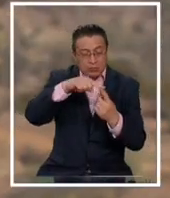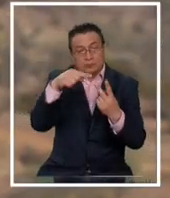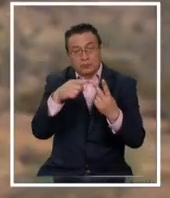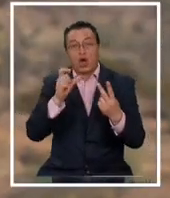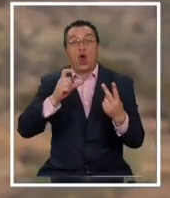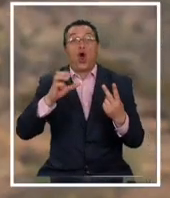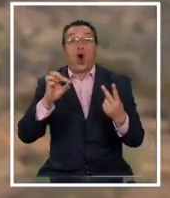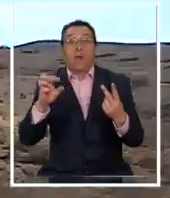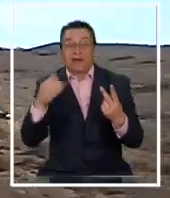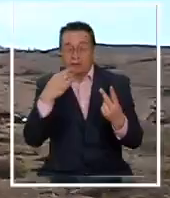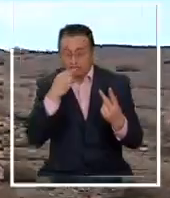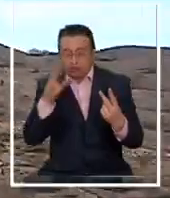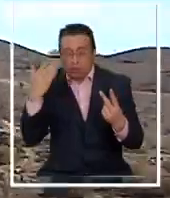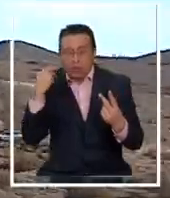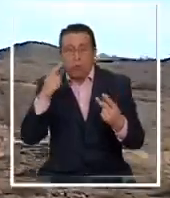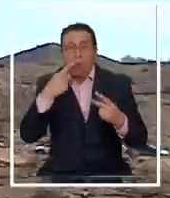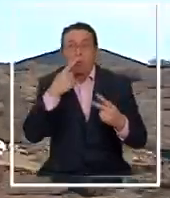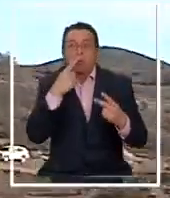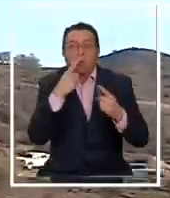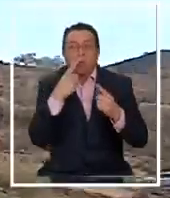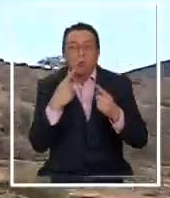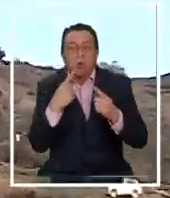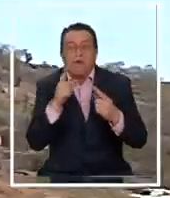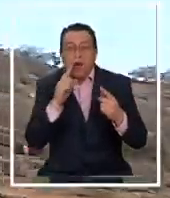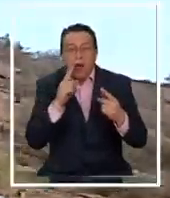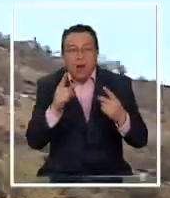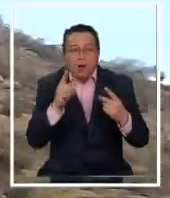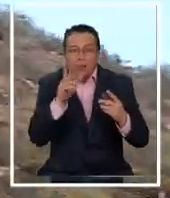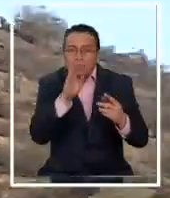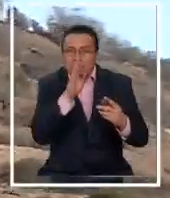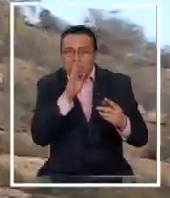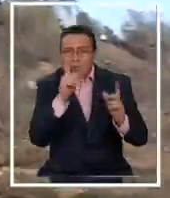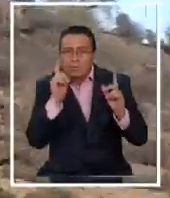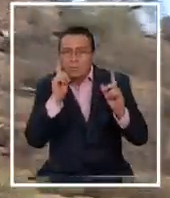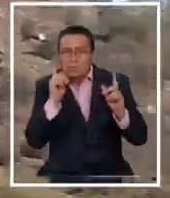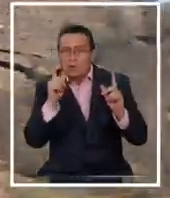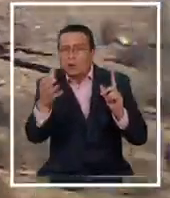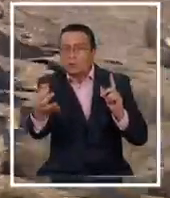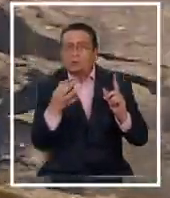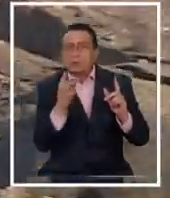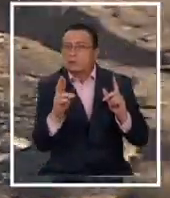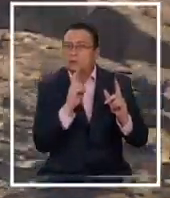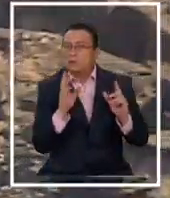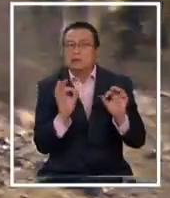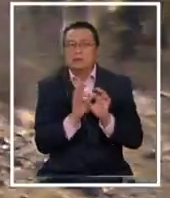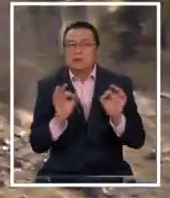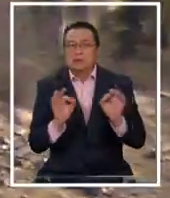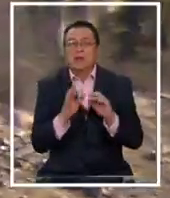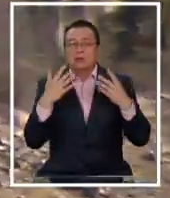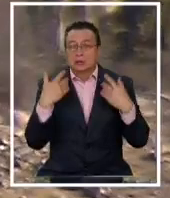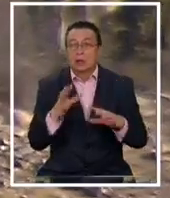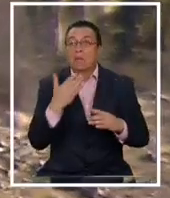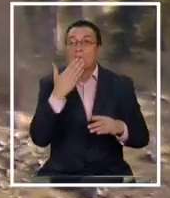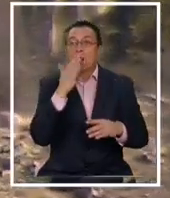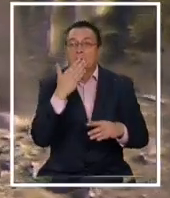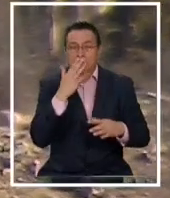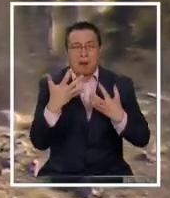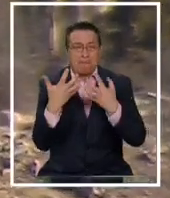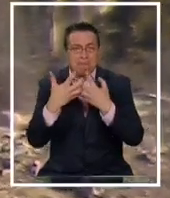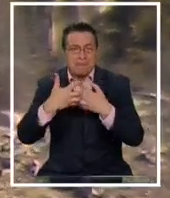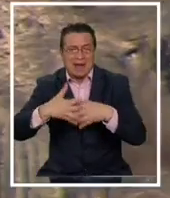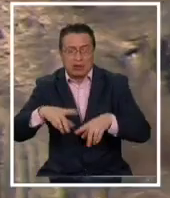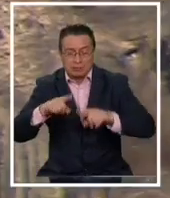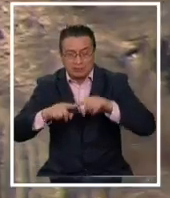GOPE recientemente. No tenemos señales, digamos, de respuesta hasta ahora. Ya hemos convocado a expertos geomecánicos